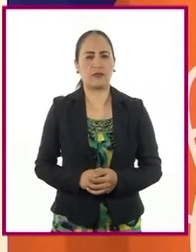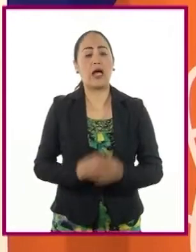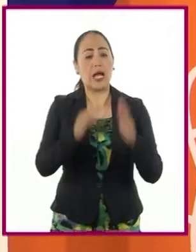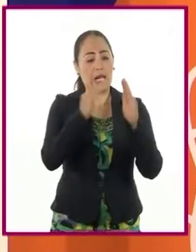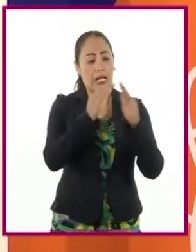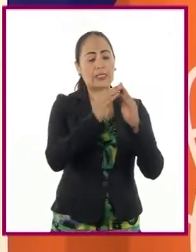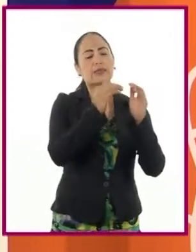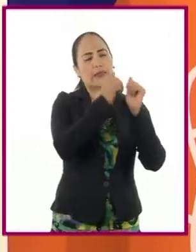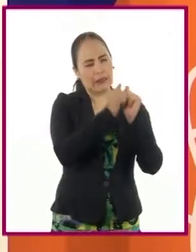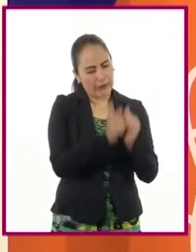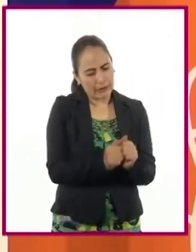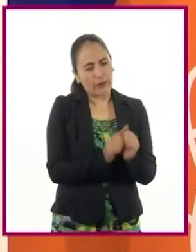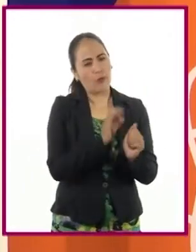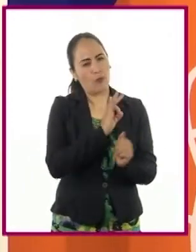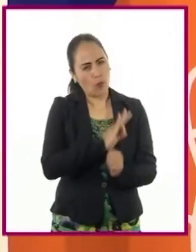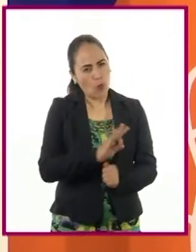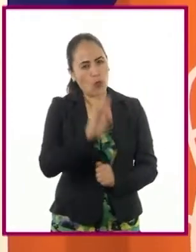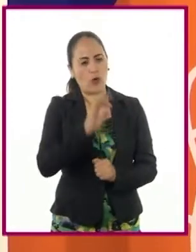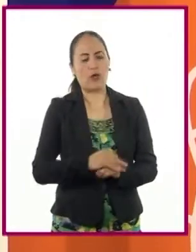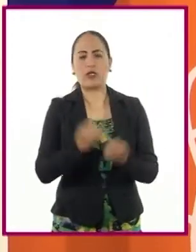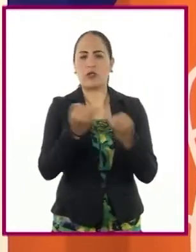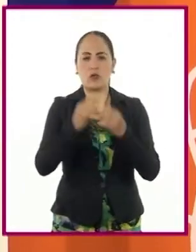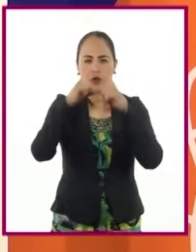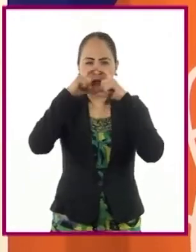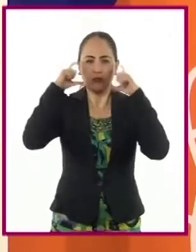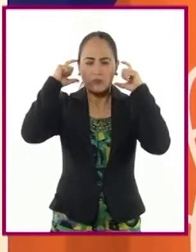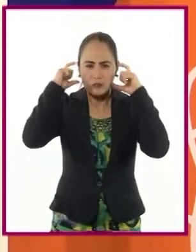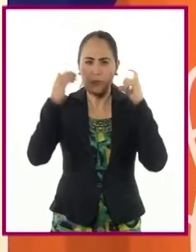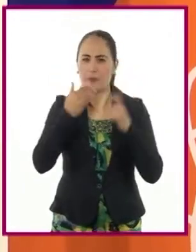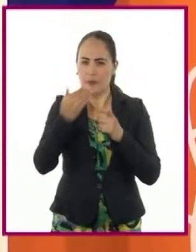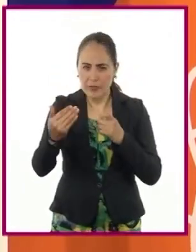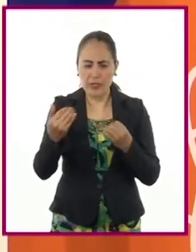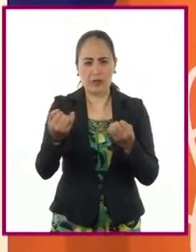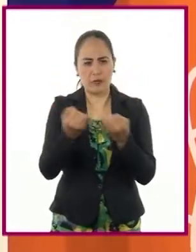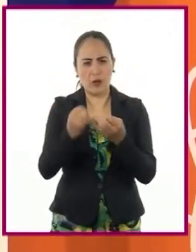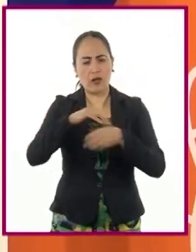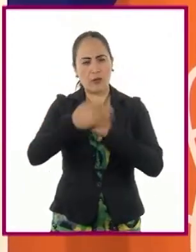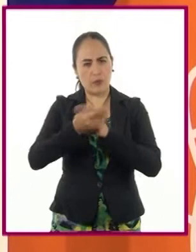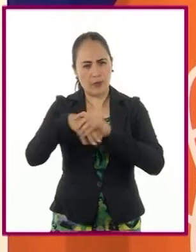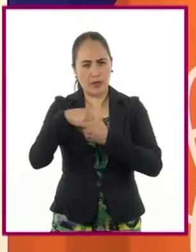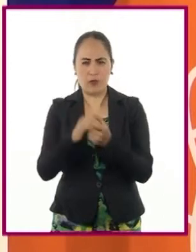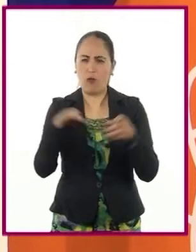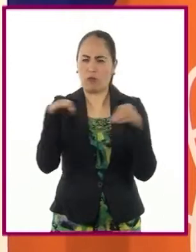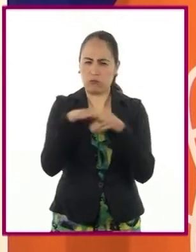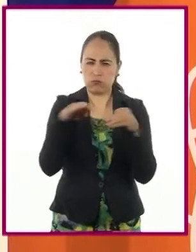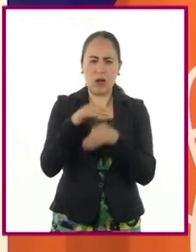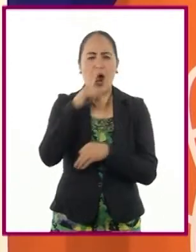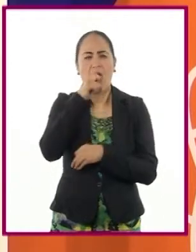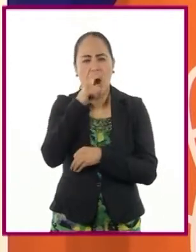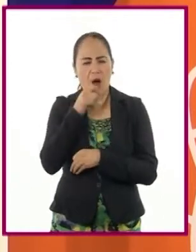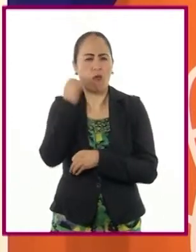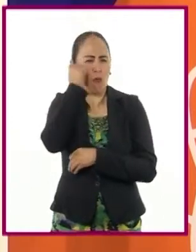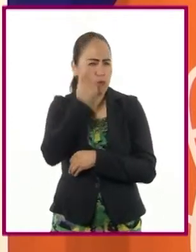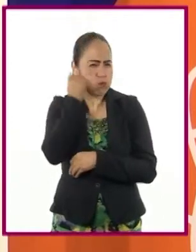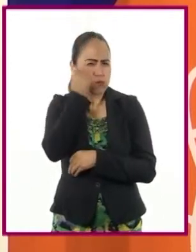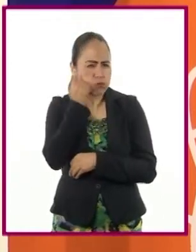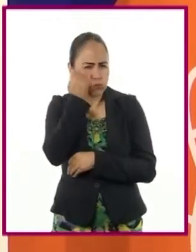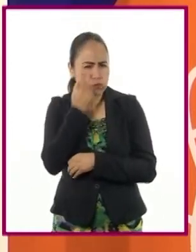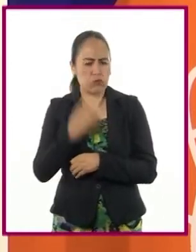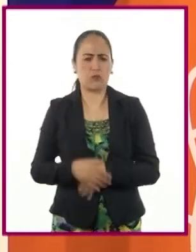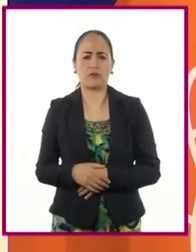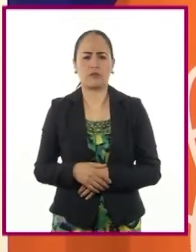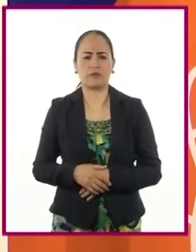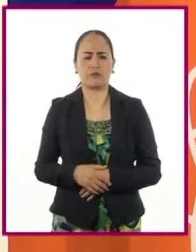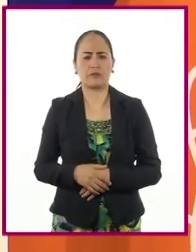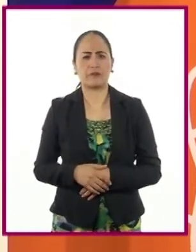en la medida de lo posible. Utilicen cubrebocas, lávense las manos frecuentemente con suficiente agua y jabón, por